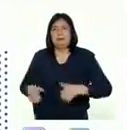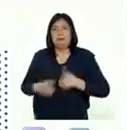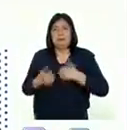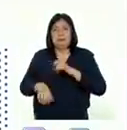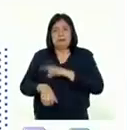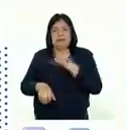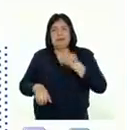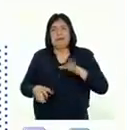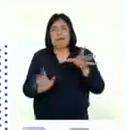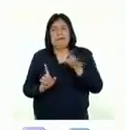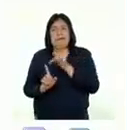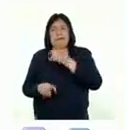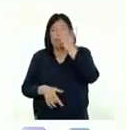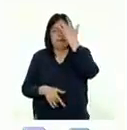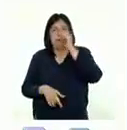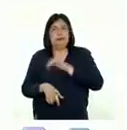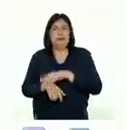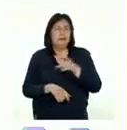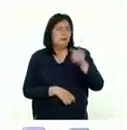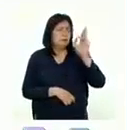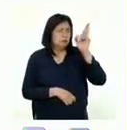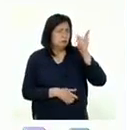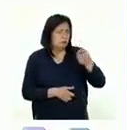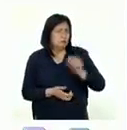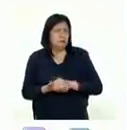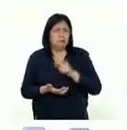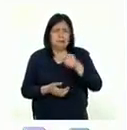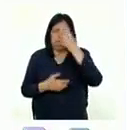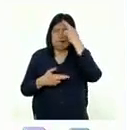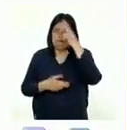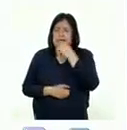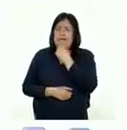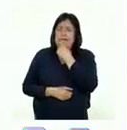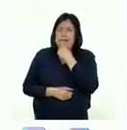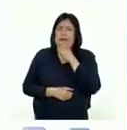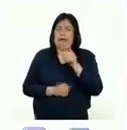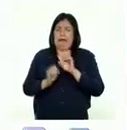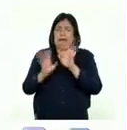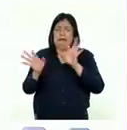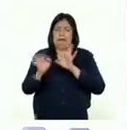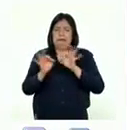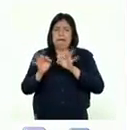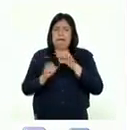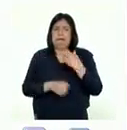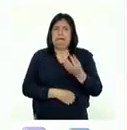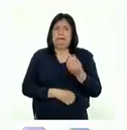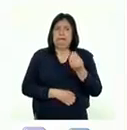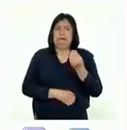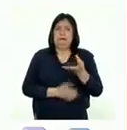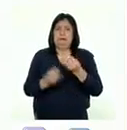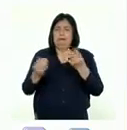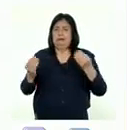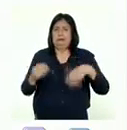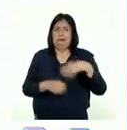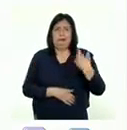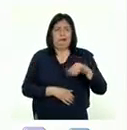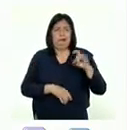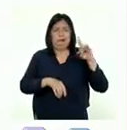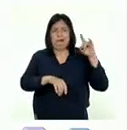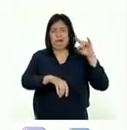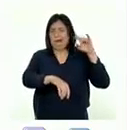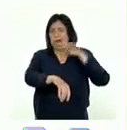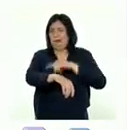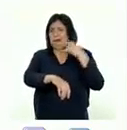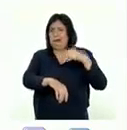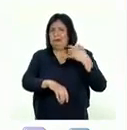picarnos y contagiarnos. Profesora, con esta noticia me queda clara la explicación de por qué hay tanto mosquito como